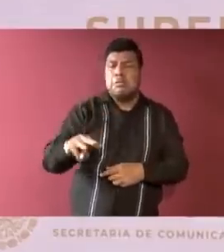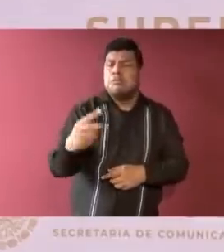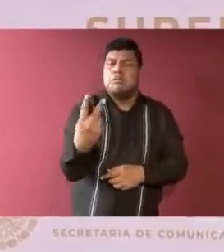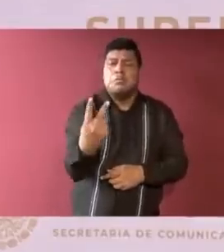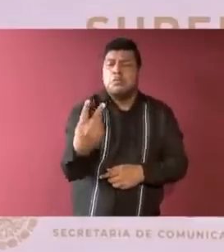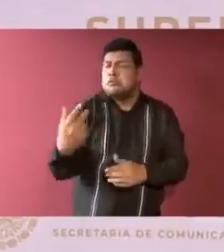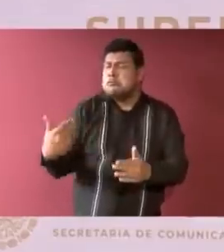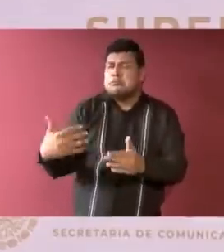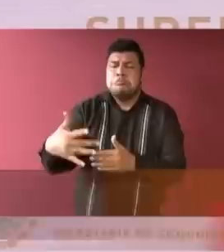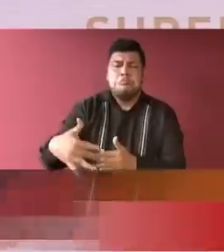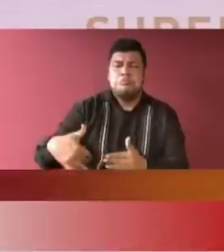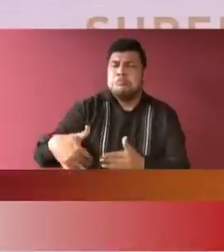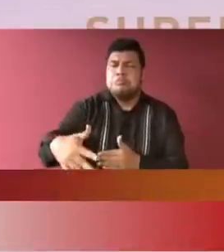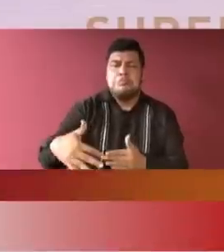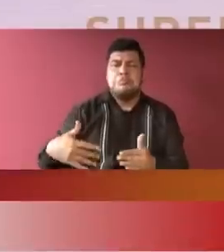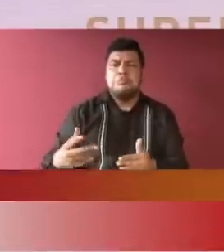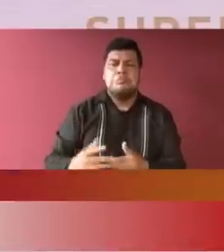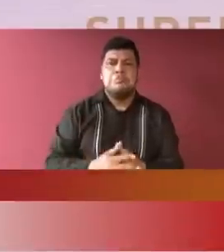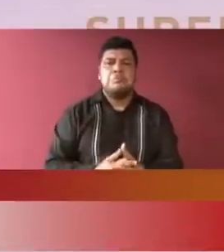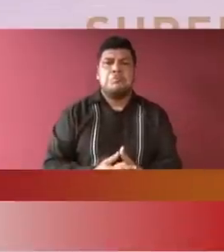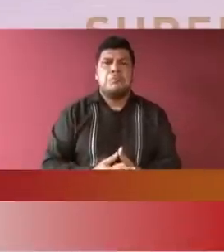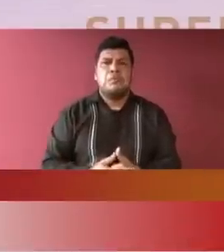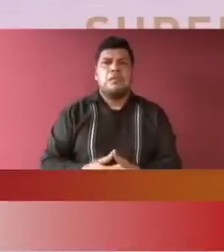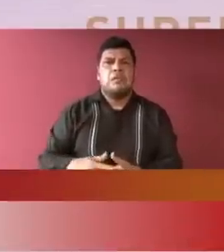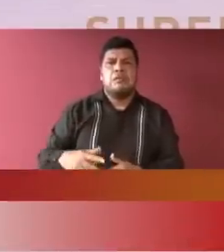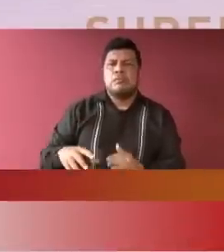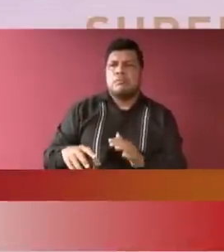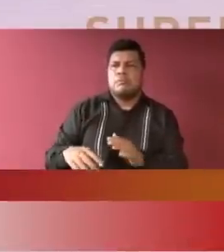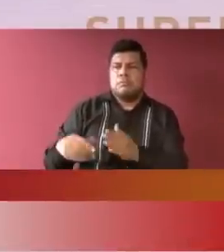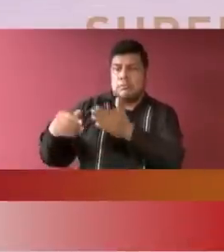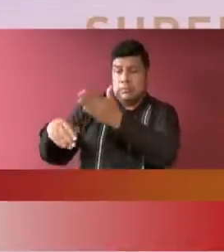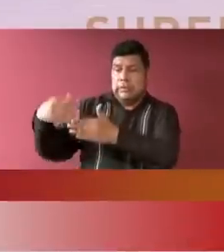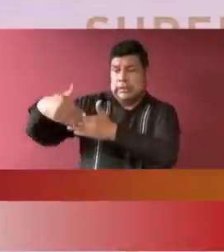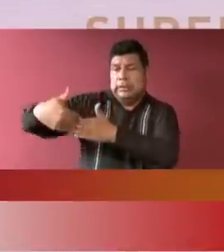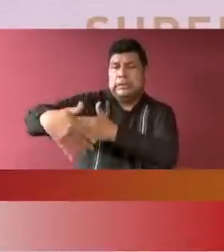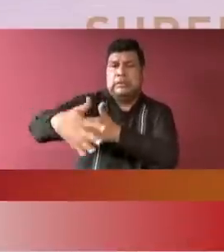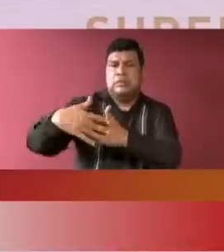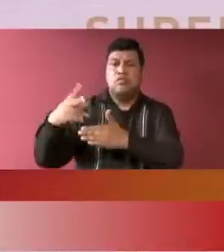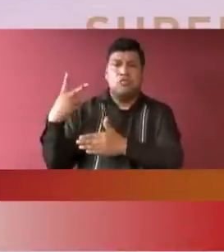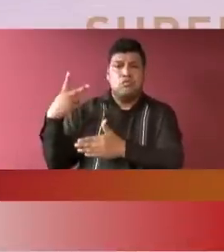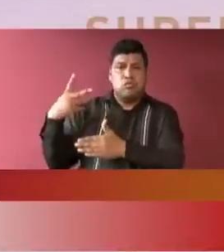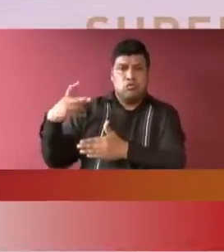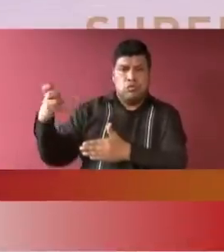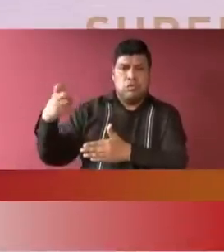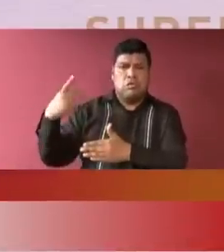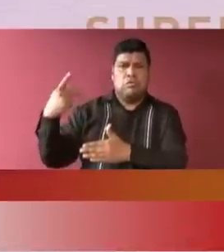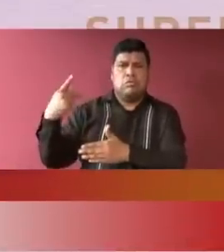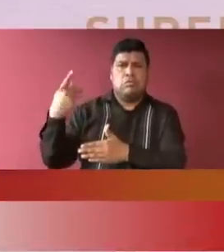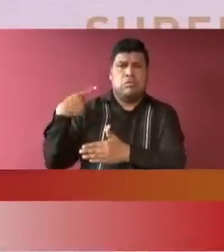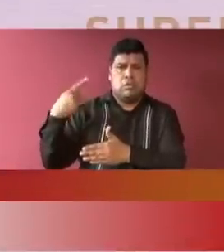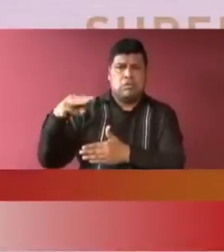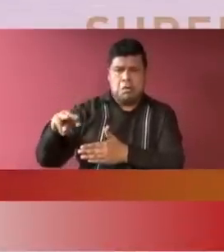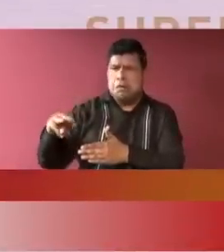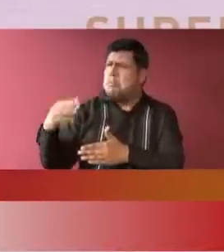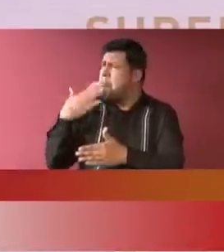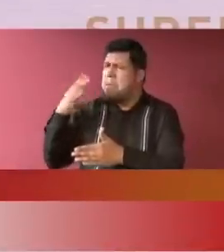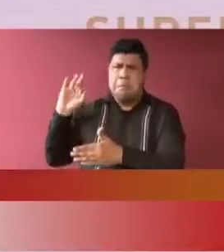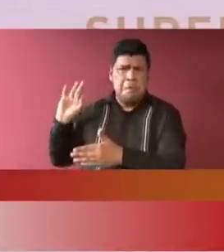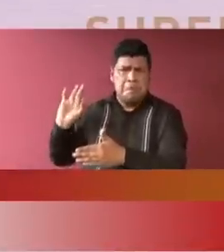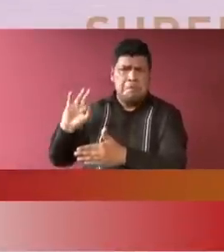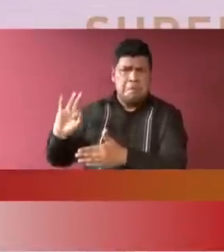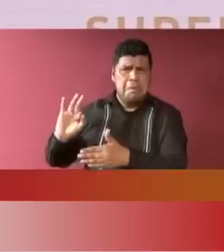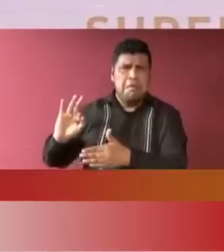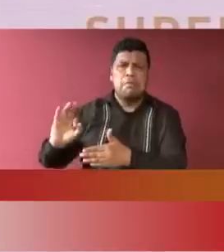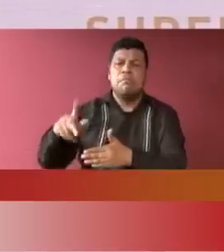Están terminados más de 200 kilómetros pero